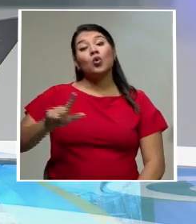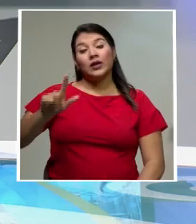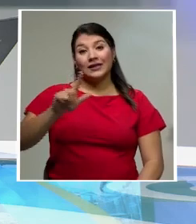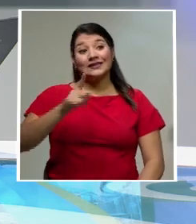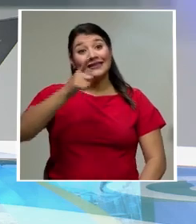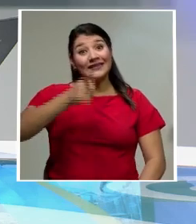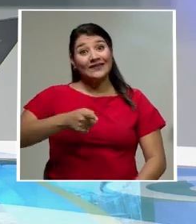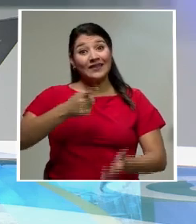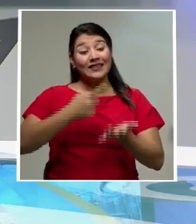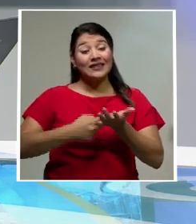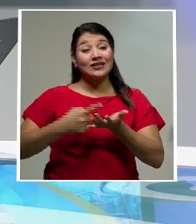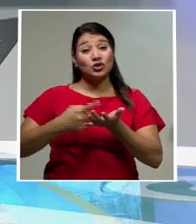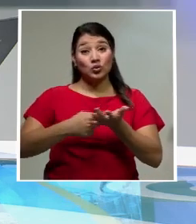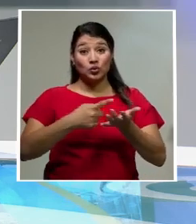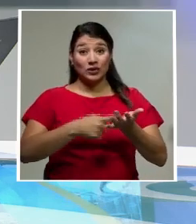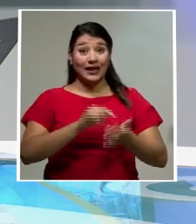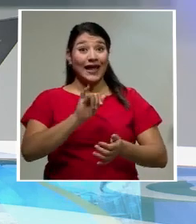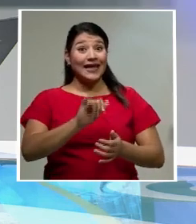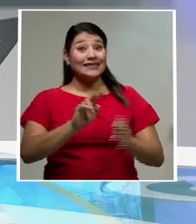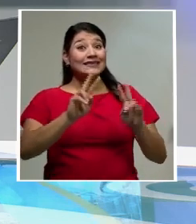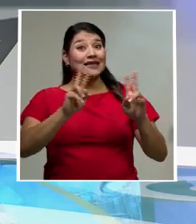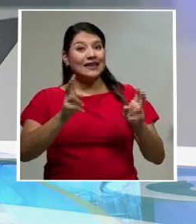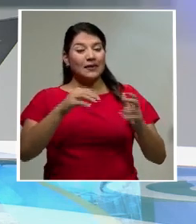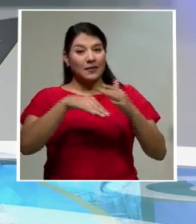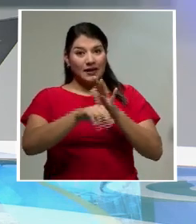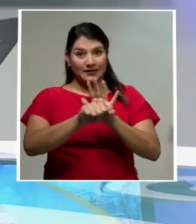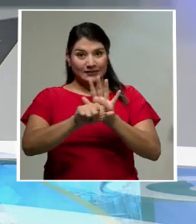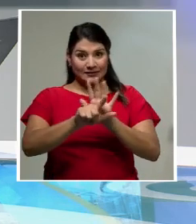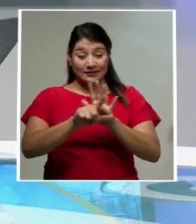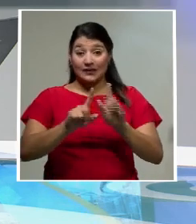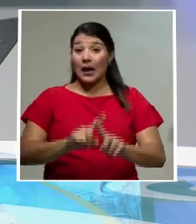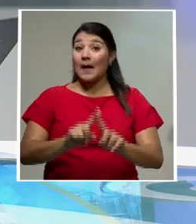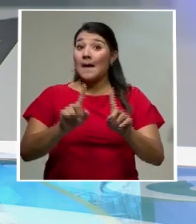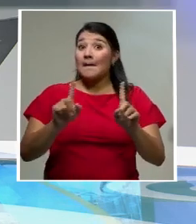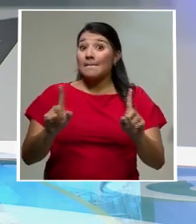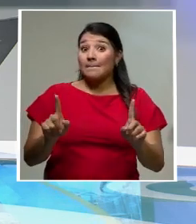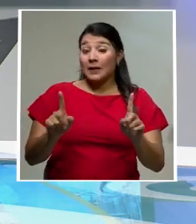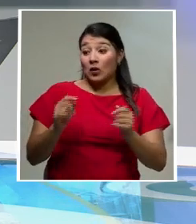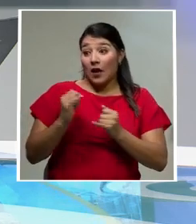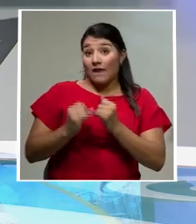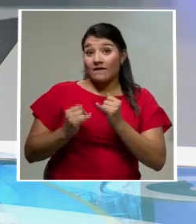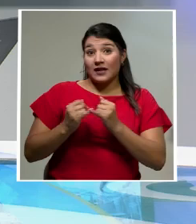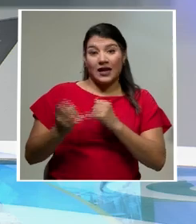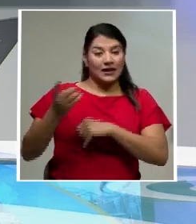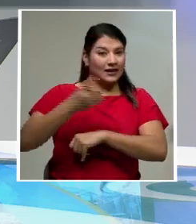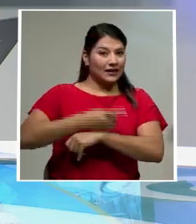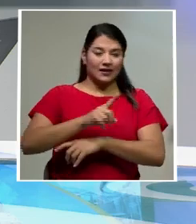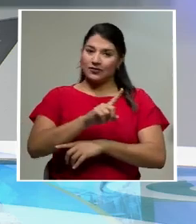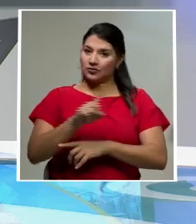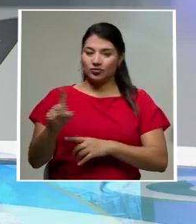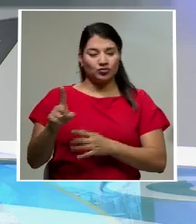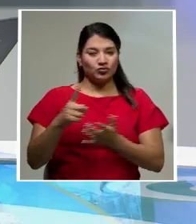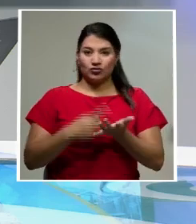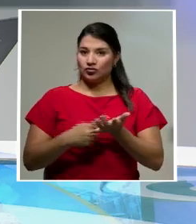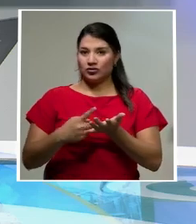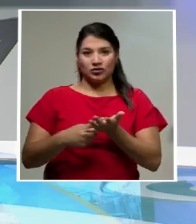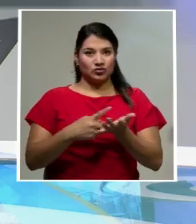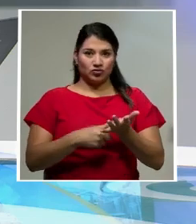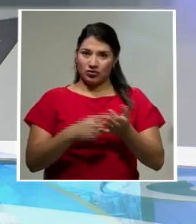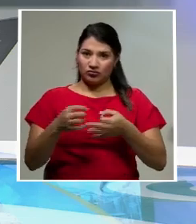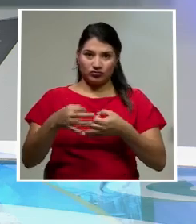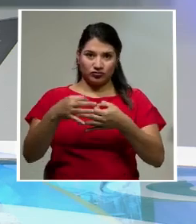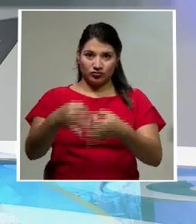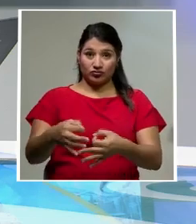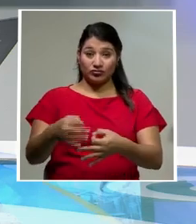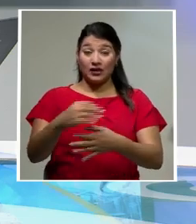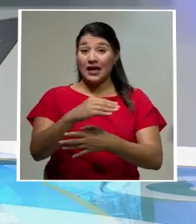tema se discutiera, sin embargo, al final de la jornada esto no ocurrió y la prohibición de la